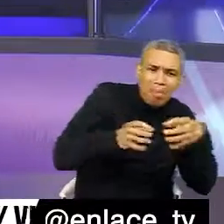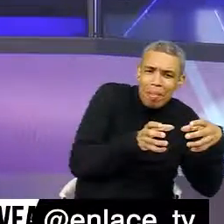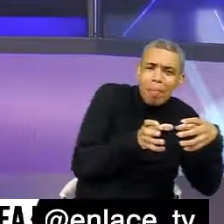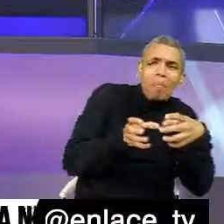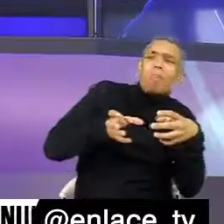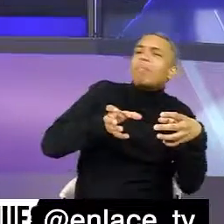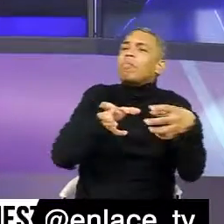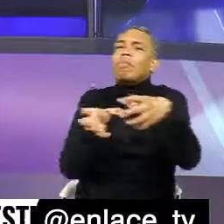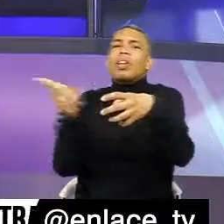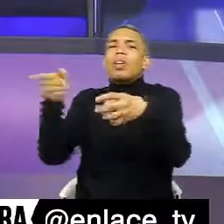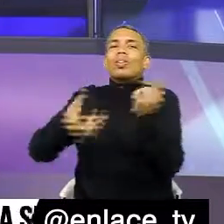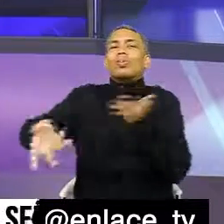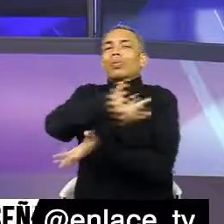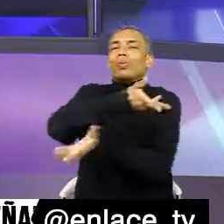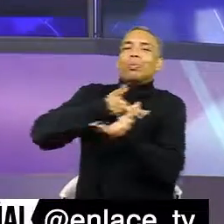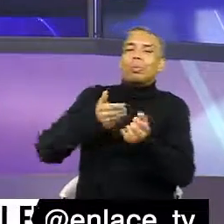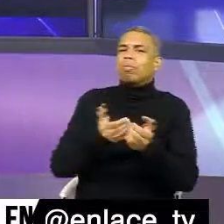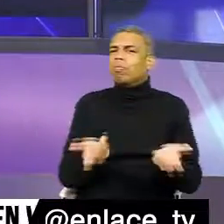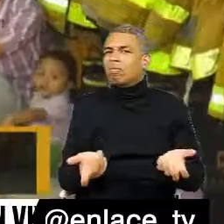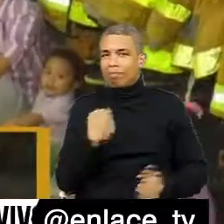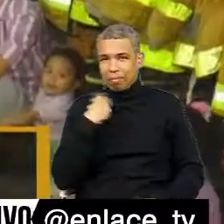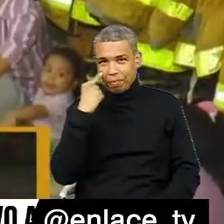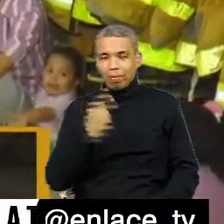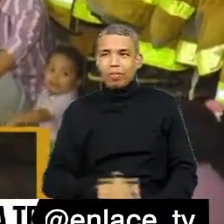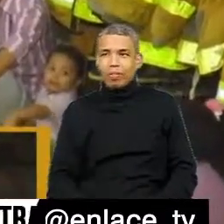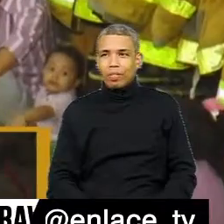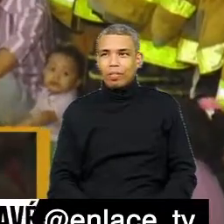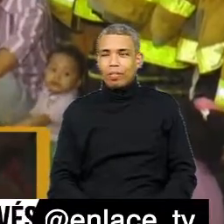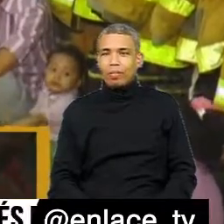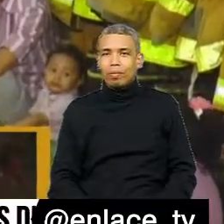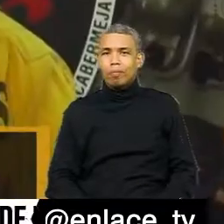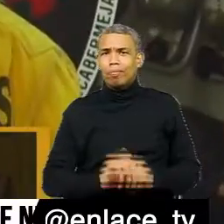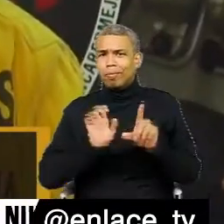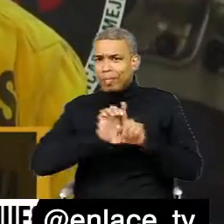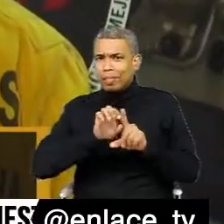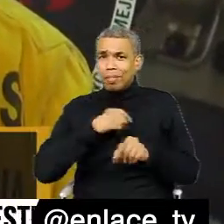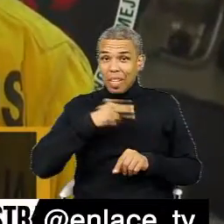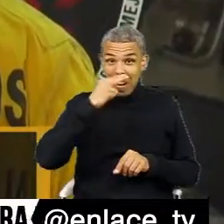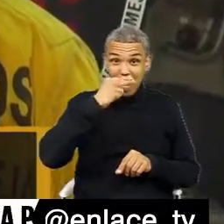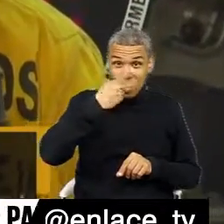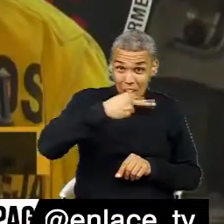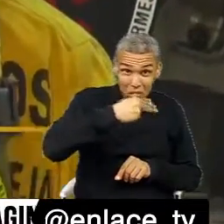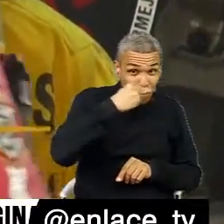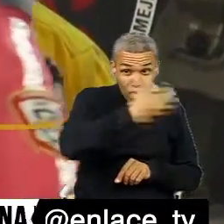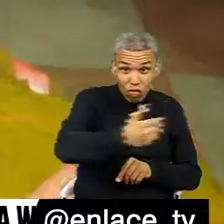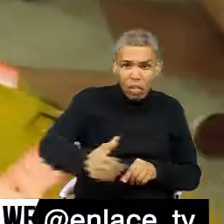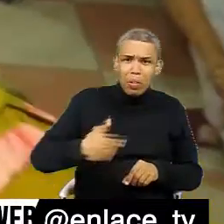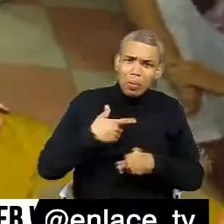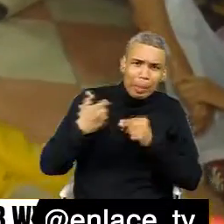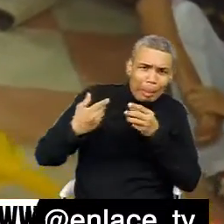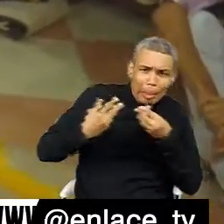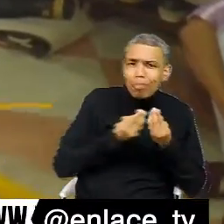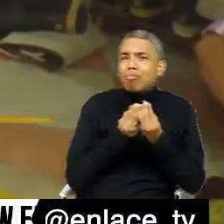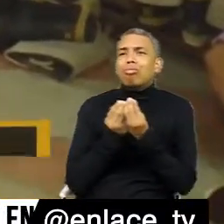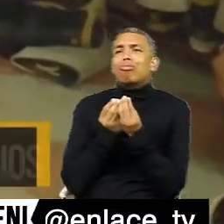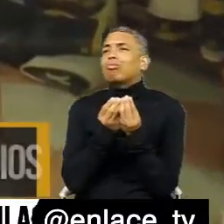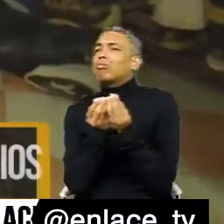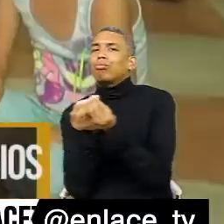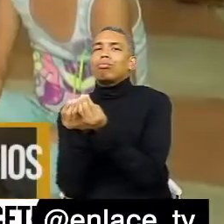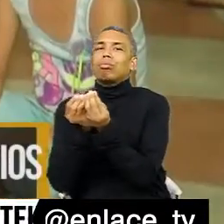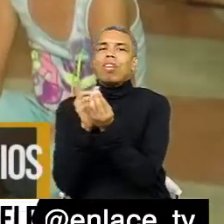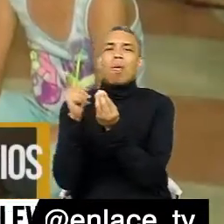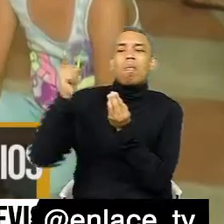jornada cargada de sonrisas. La descendencia de la familia Enlace Televisión realizó hoy esta visita que estuvo cargada de aprendizaje y